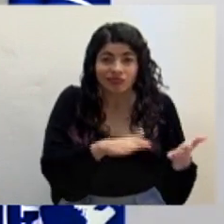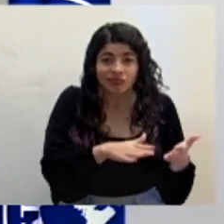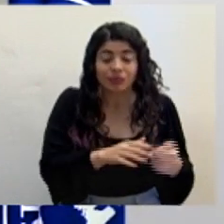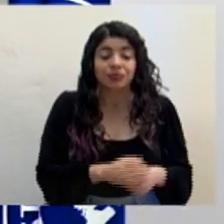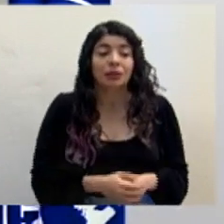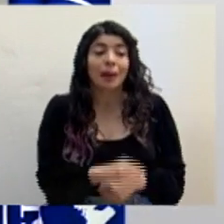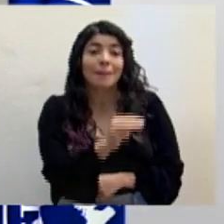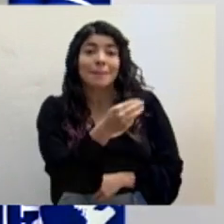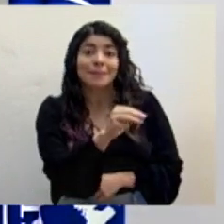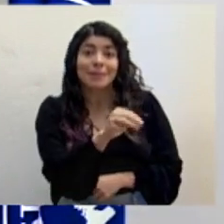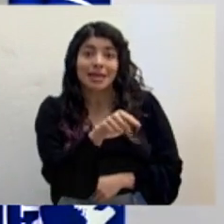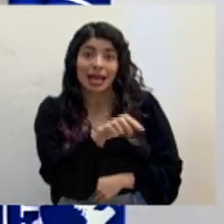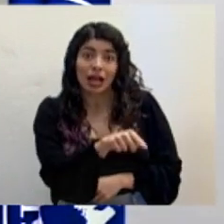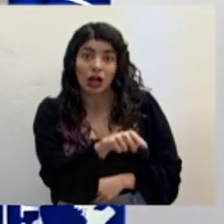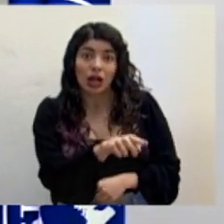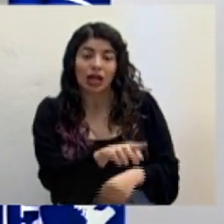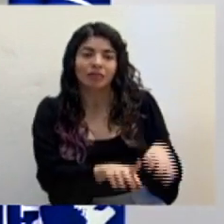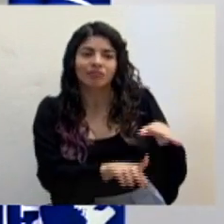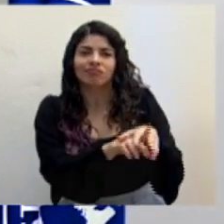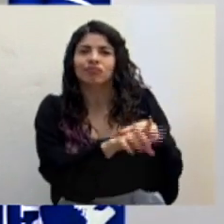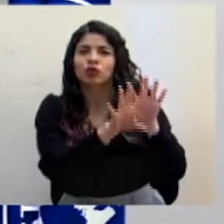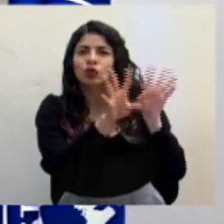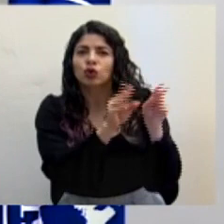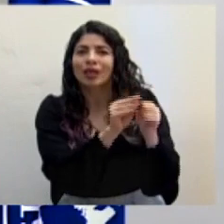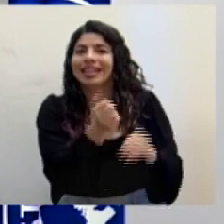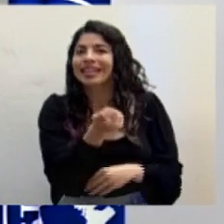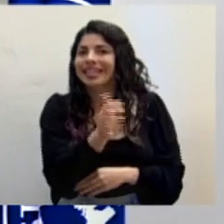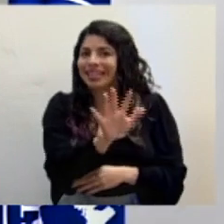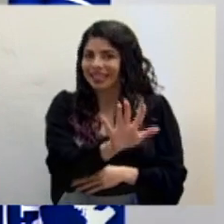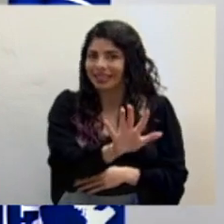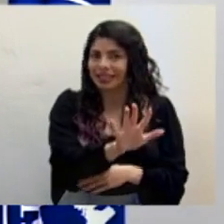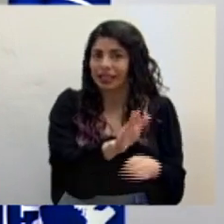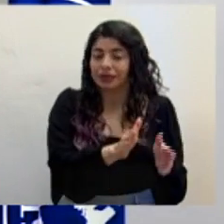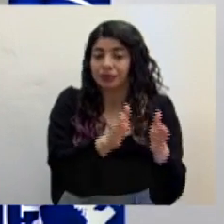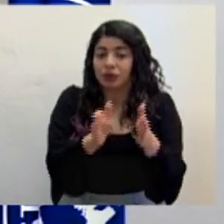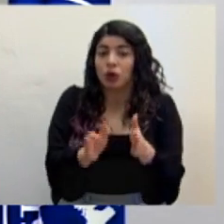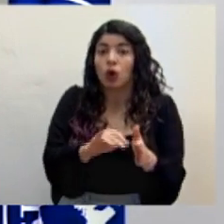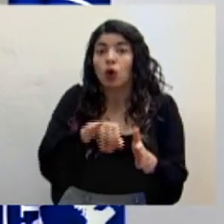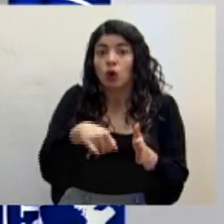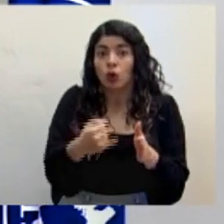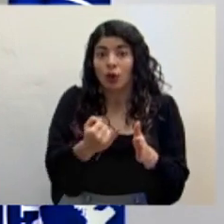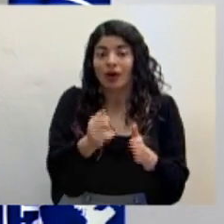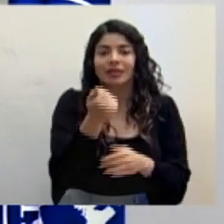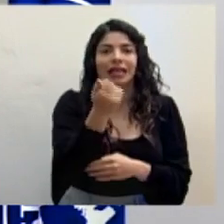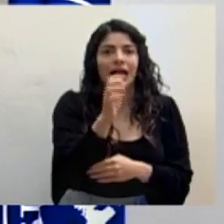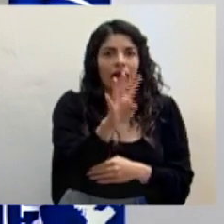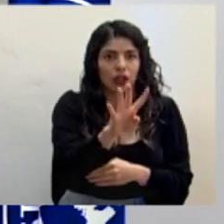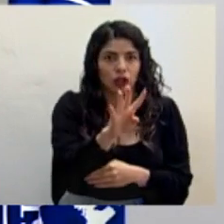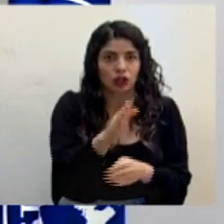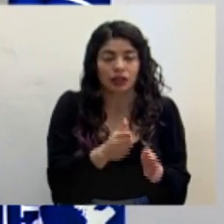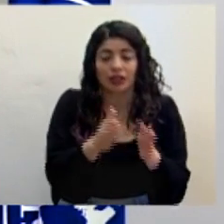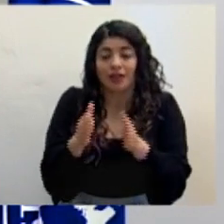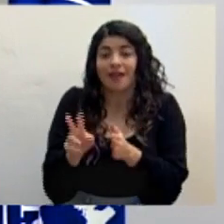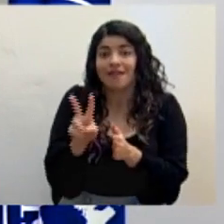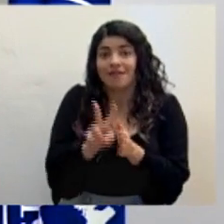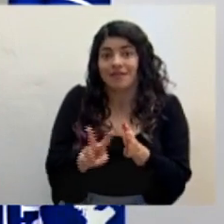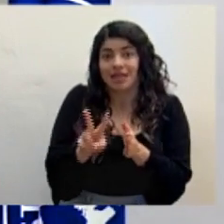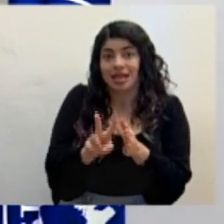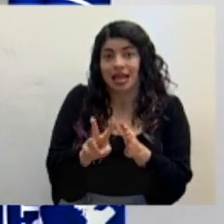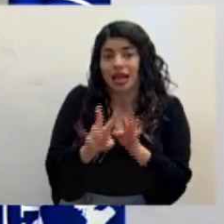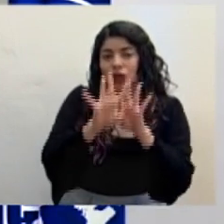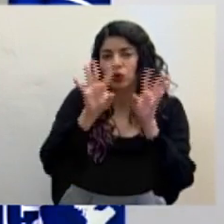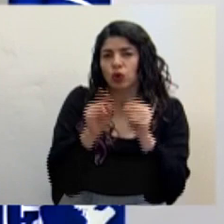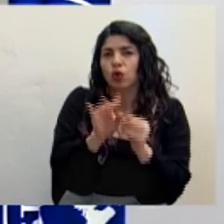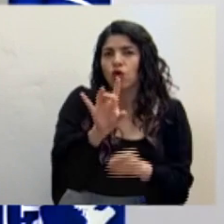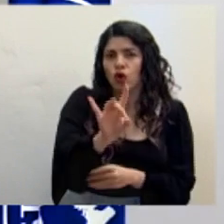para el día miércoles se reportaron un total de 15, el jueves 14, el viernes un total